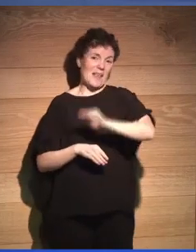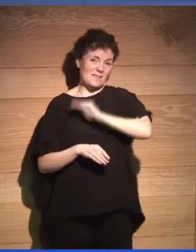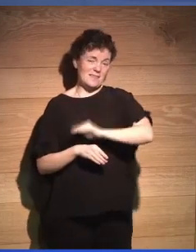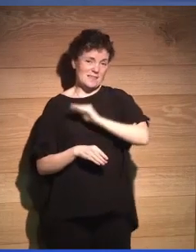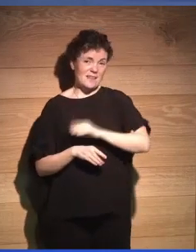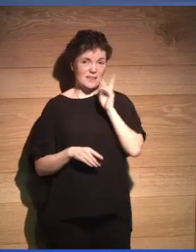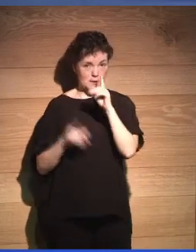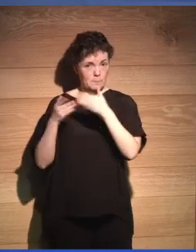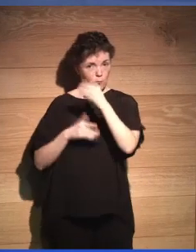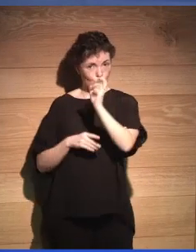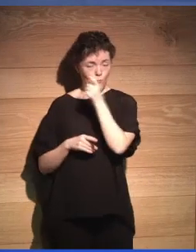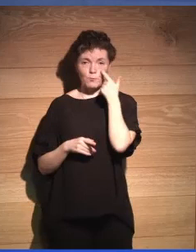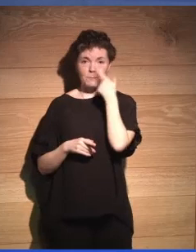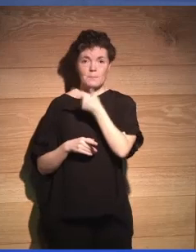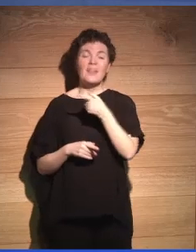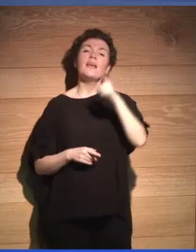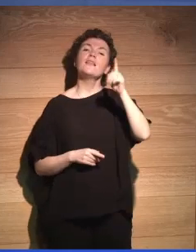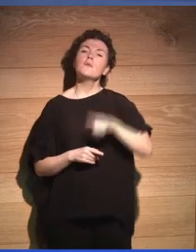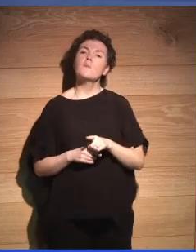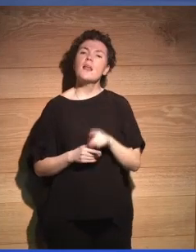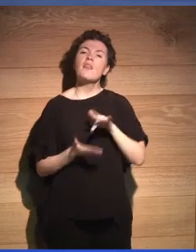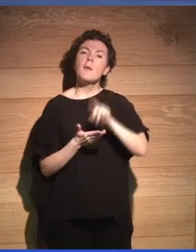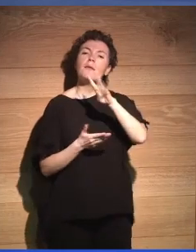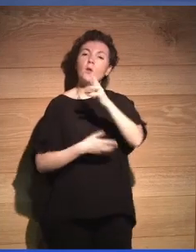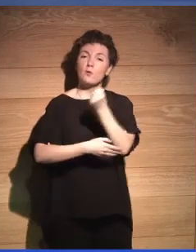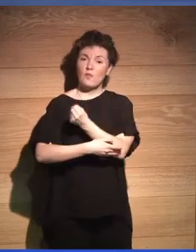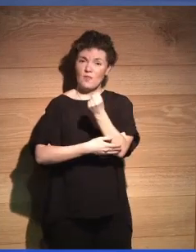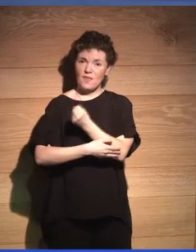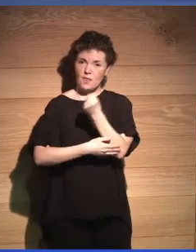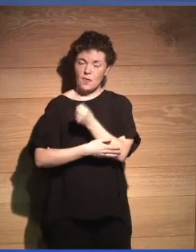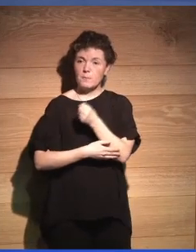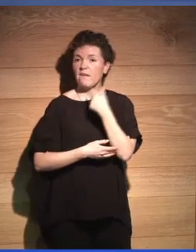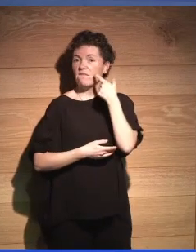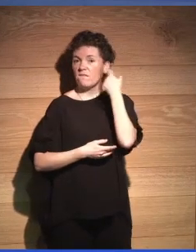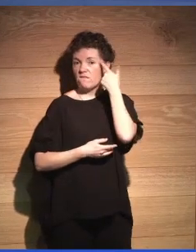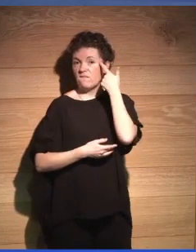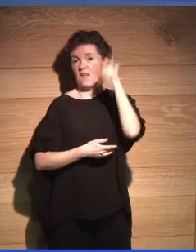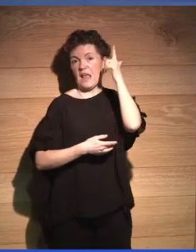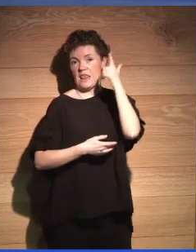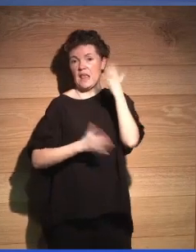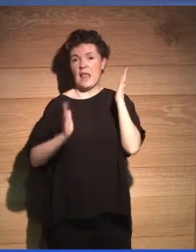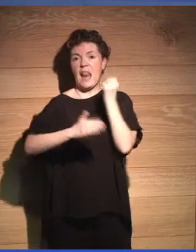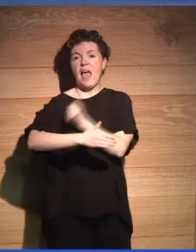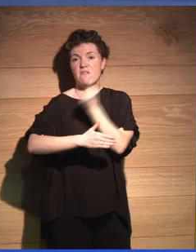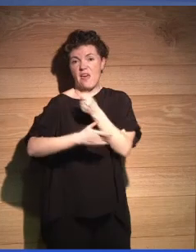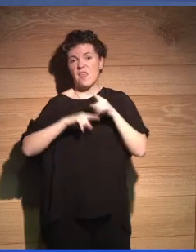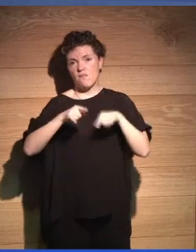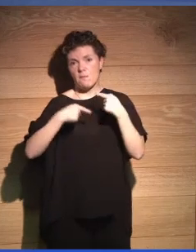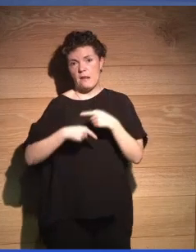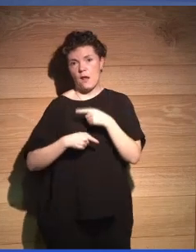también. Y luego encima otro hecho, encima el 24 de diciembre se pueden imaginar las navidades que pasó la familia.